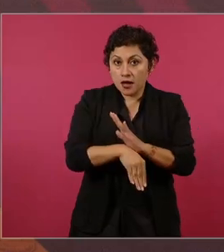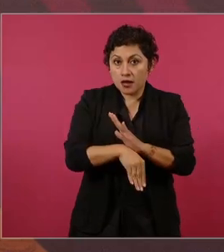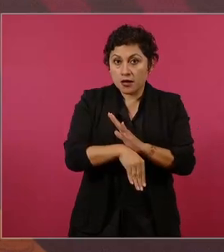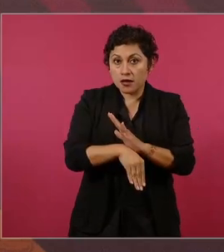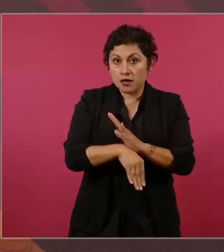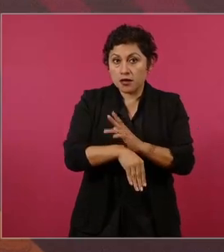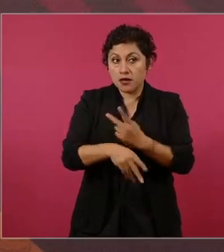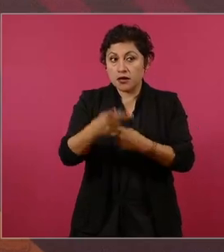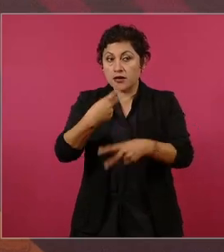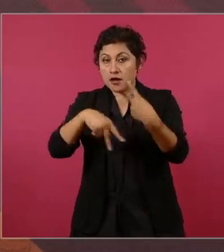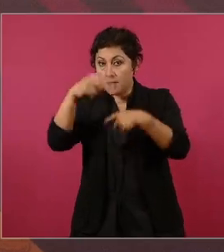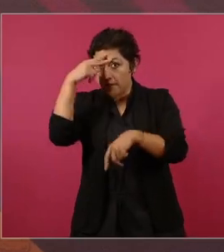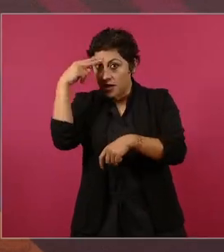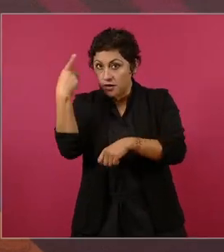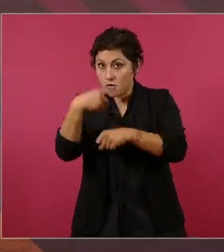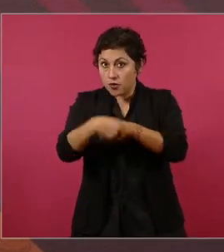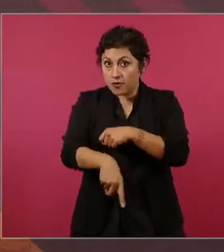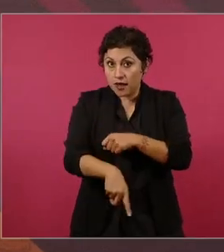hay que valorar si